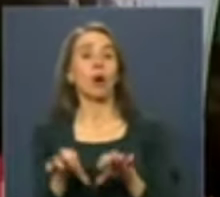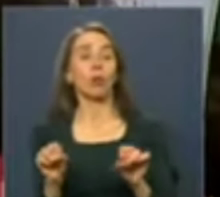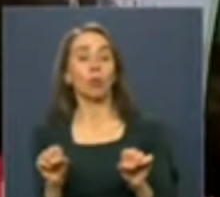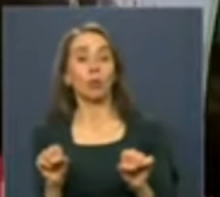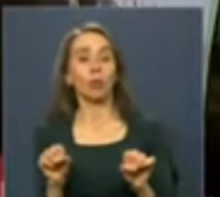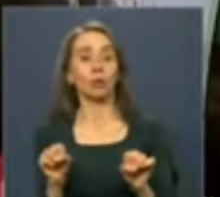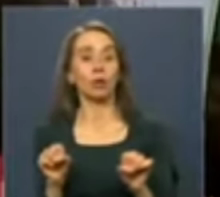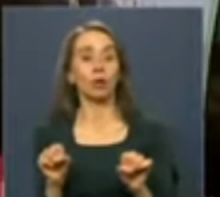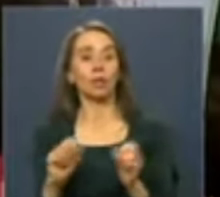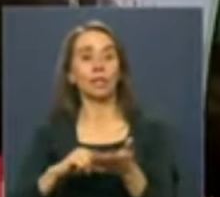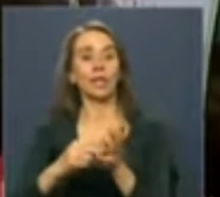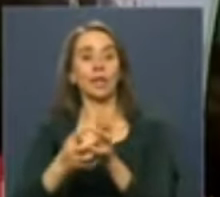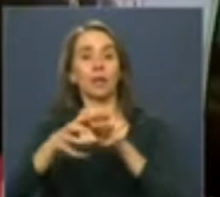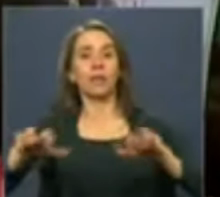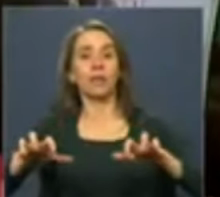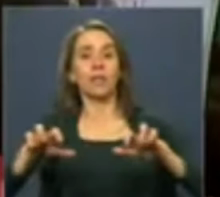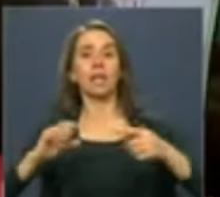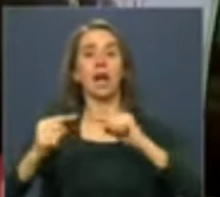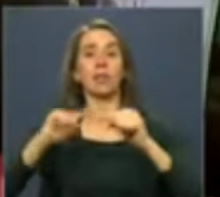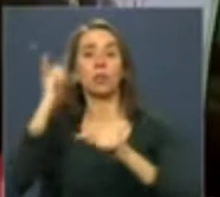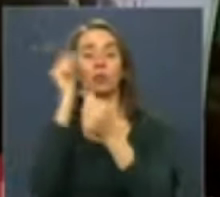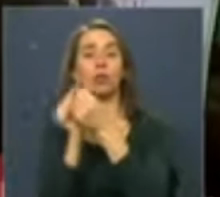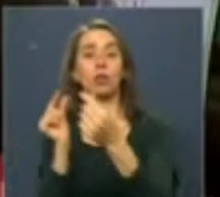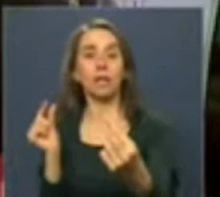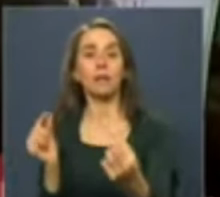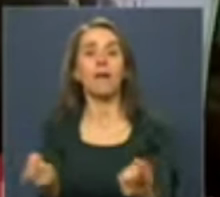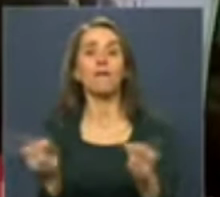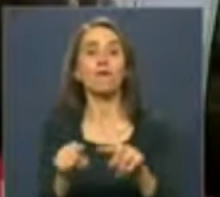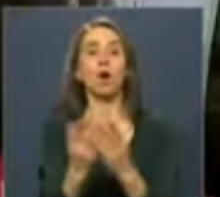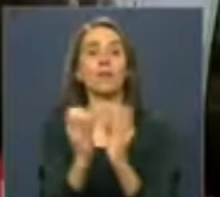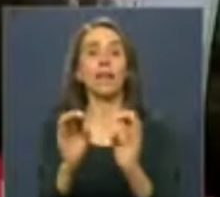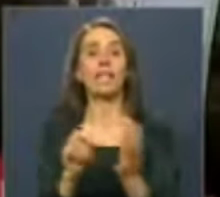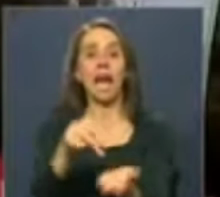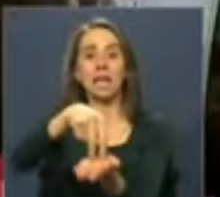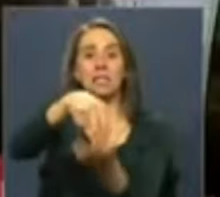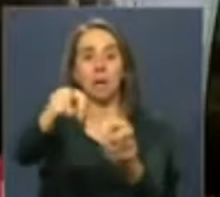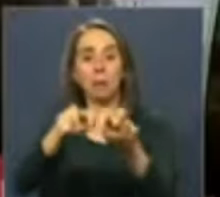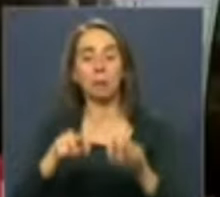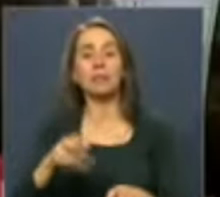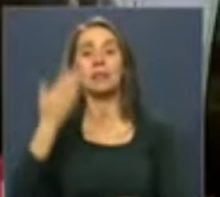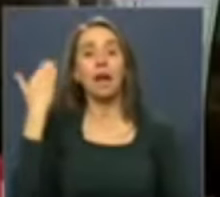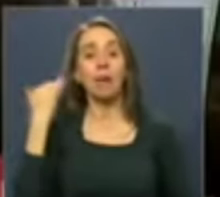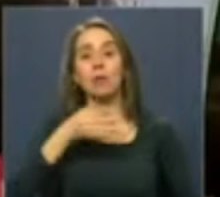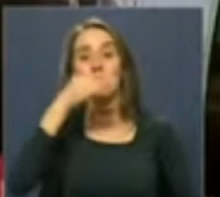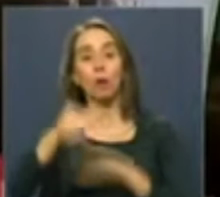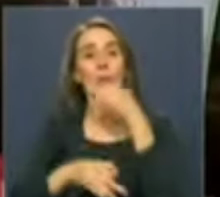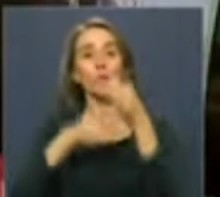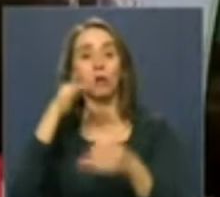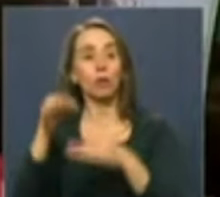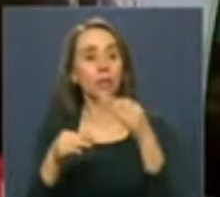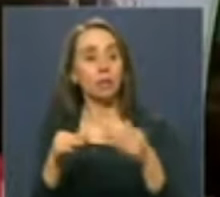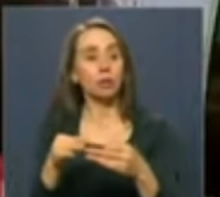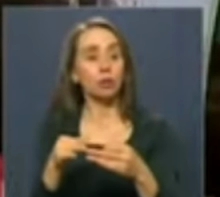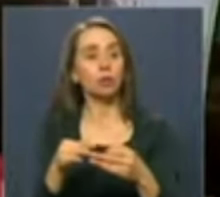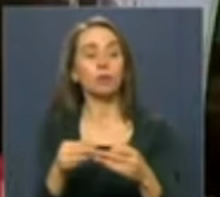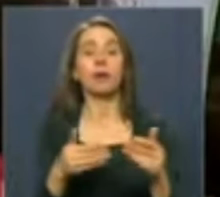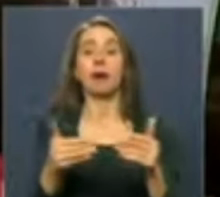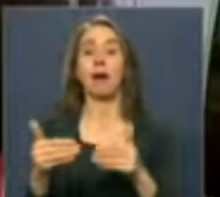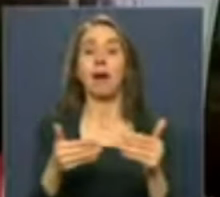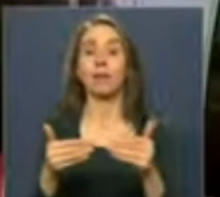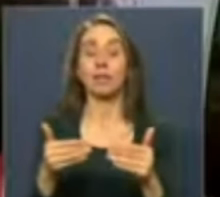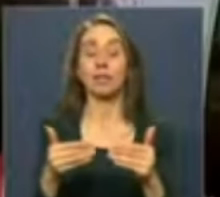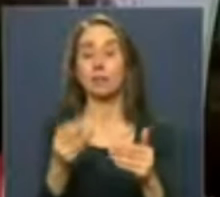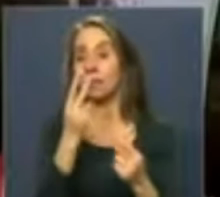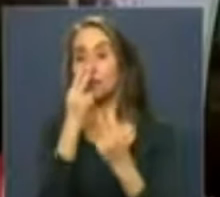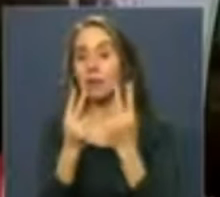años para ejercer cargos públicos nosotros estamos en desacuerdo con la polarización de la discusión nacional sobre el retorno a